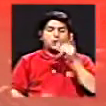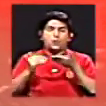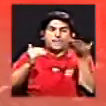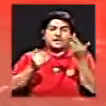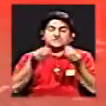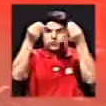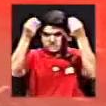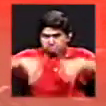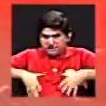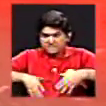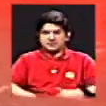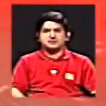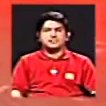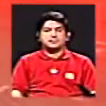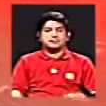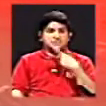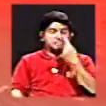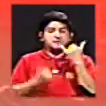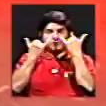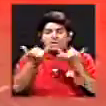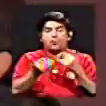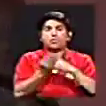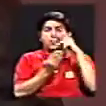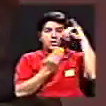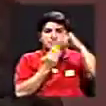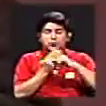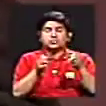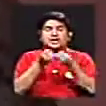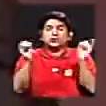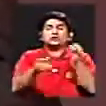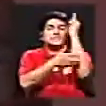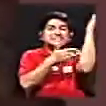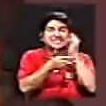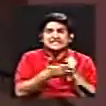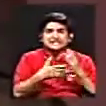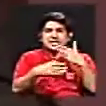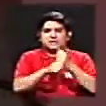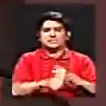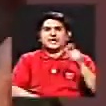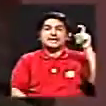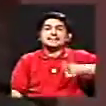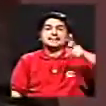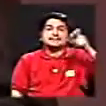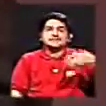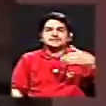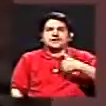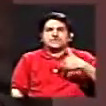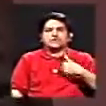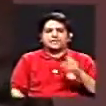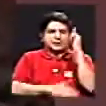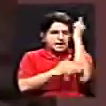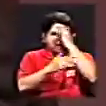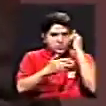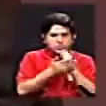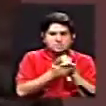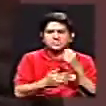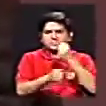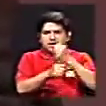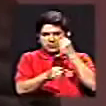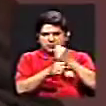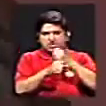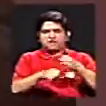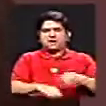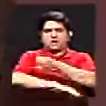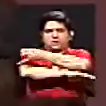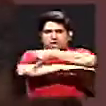que se ha perdido, y usted lo ha notado ahora, es por ejemplo que se hacen proyectos sin diseño, cuando lo básico, lo fundamental es hacer un diseño de una obra de